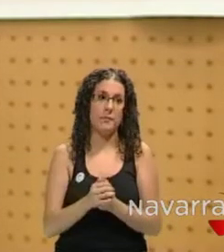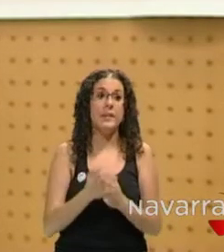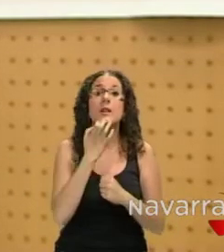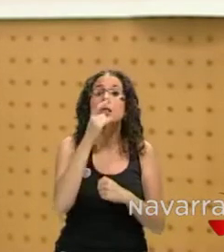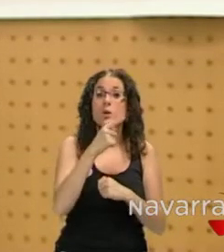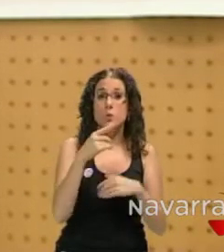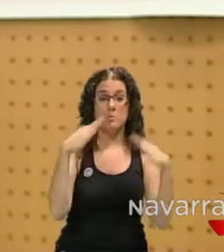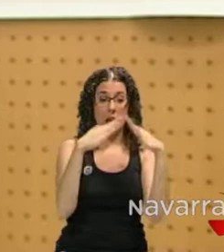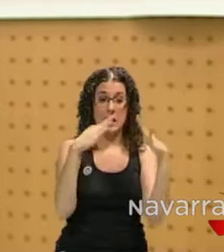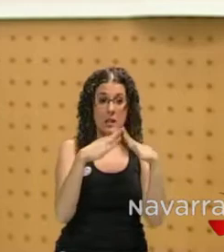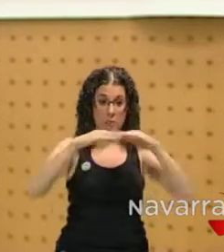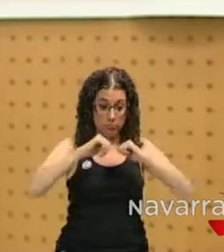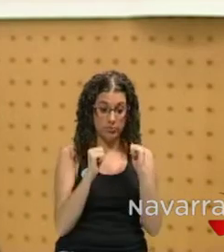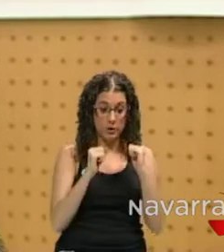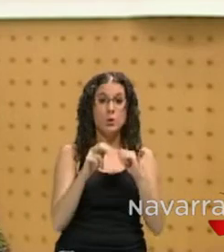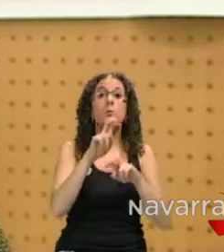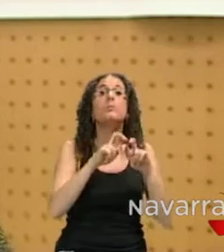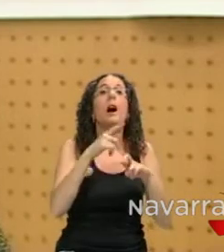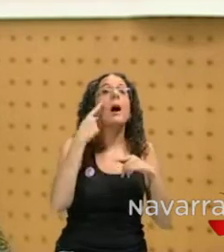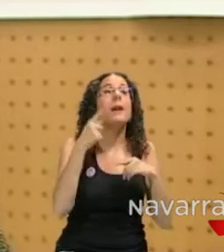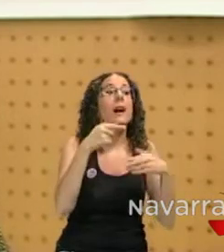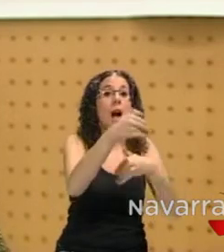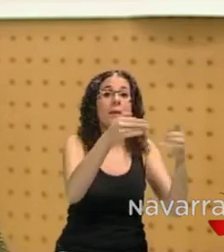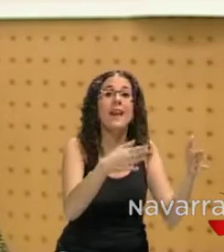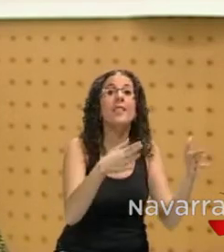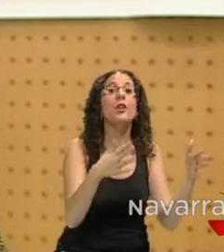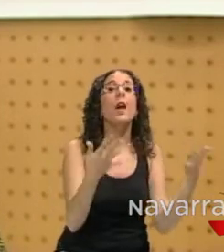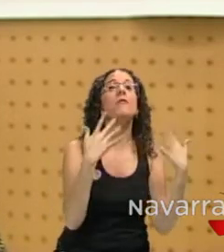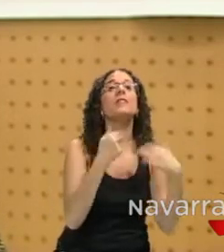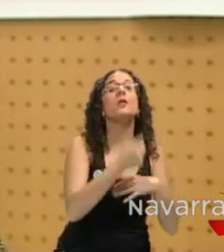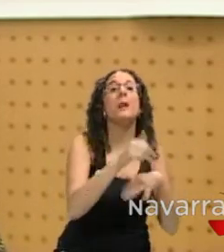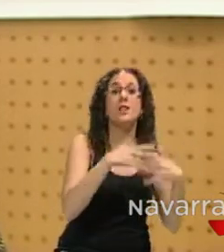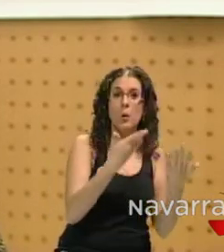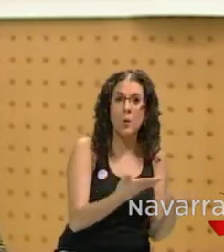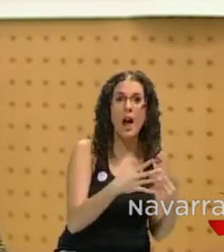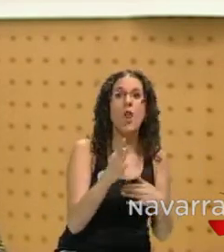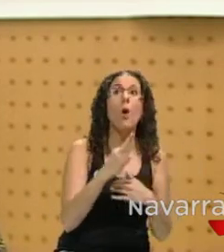de la casa, teniendo ventilador si se tiene o unas horas de aire acondicionado,